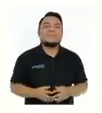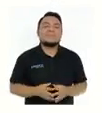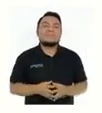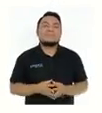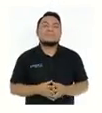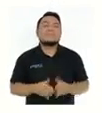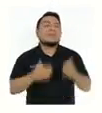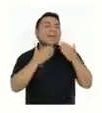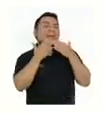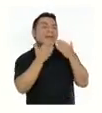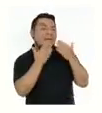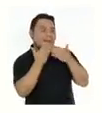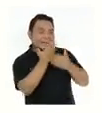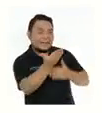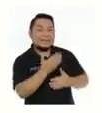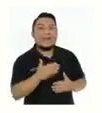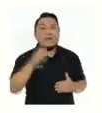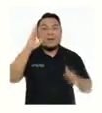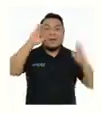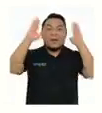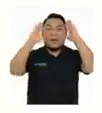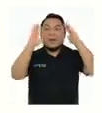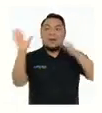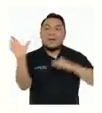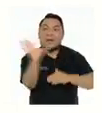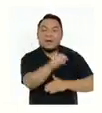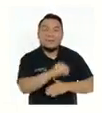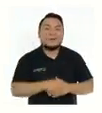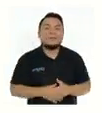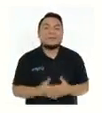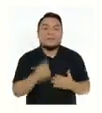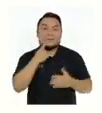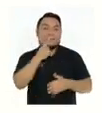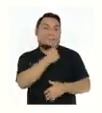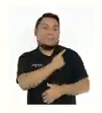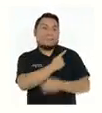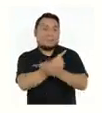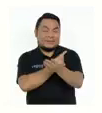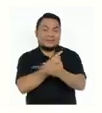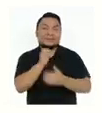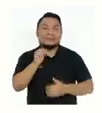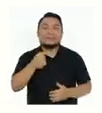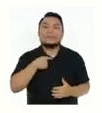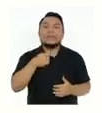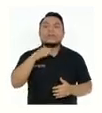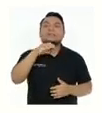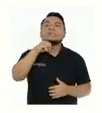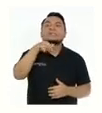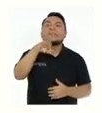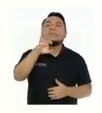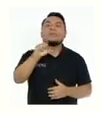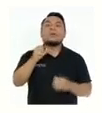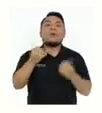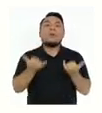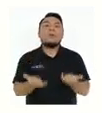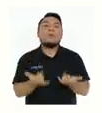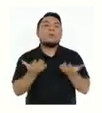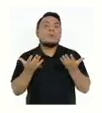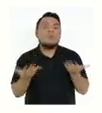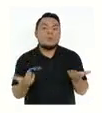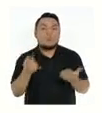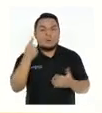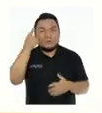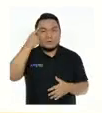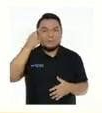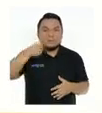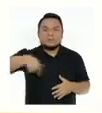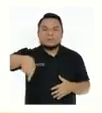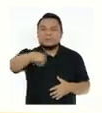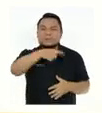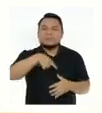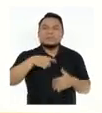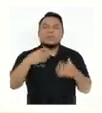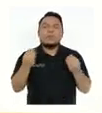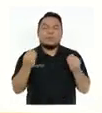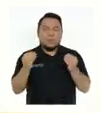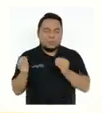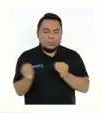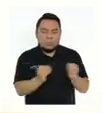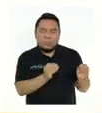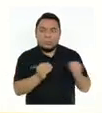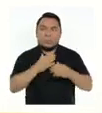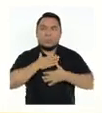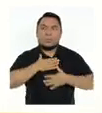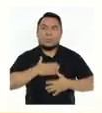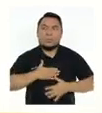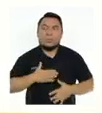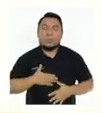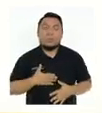Gracias, Rodrigo. Hola chicas y chicos de primero de secundaria, yo soy Cefas y hoy vamos a mover cosas desde la relajación. Vamos a empezar moviendo el